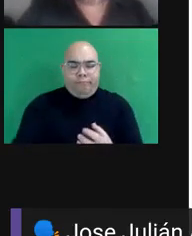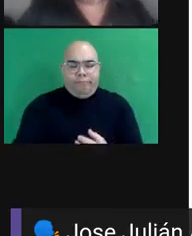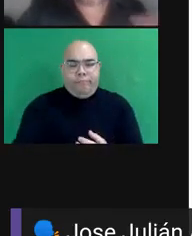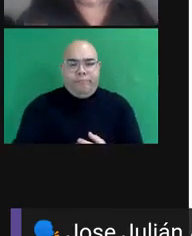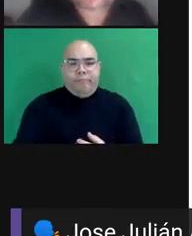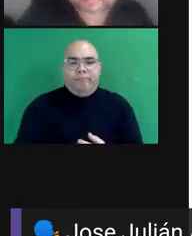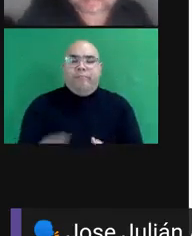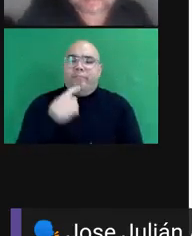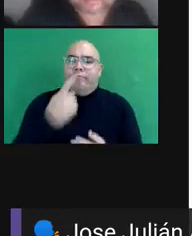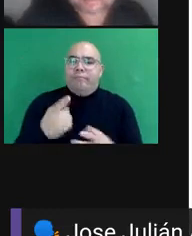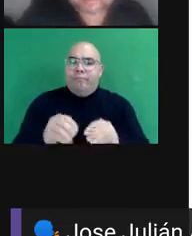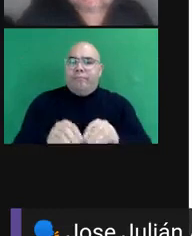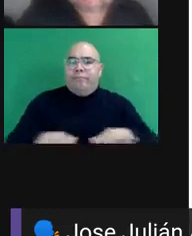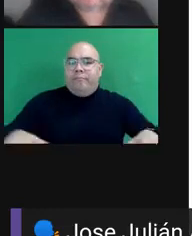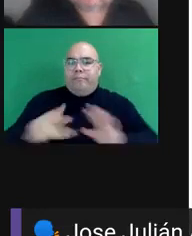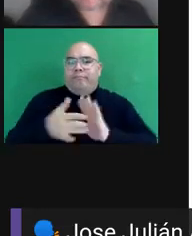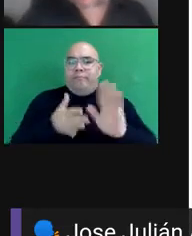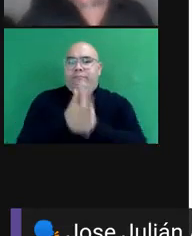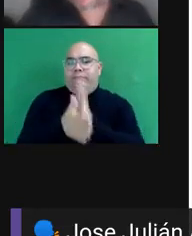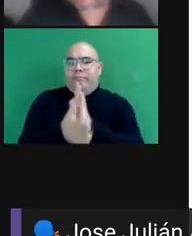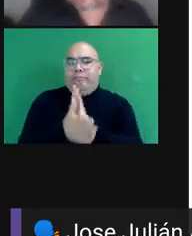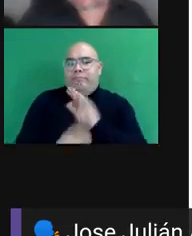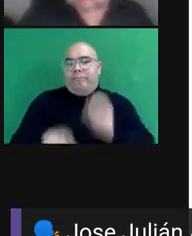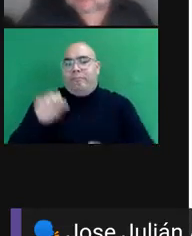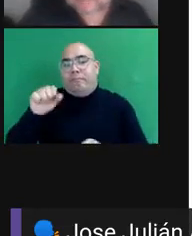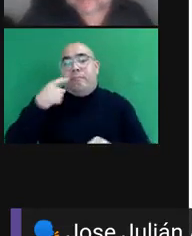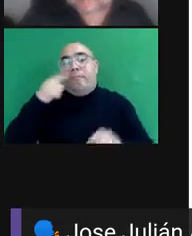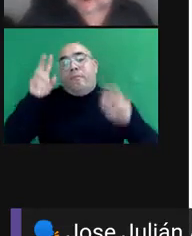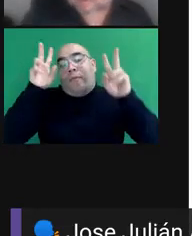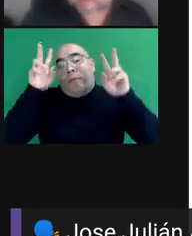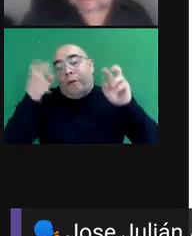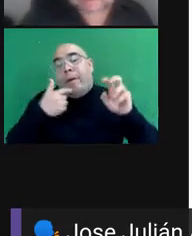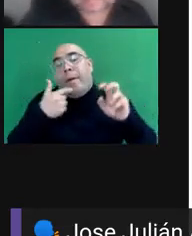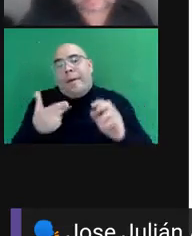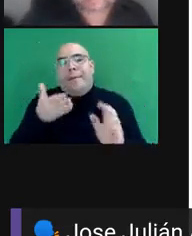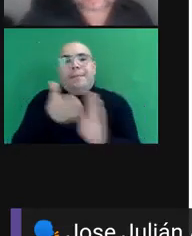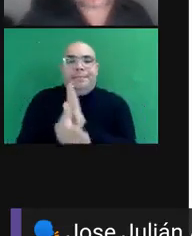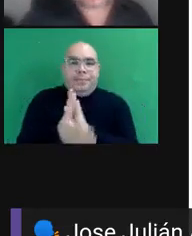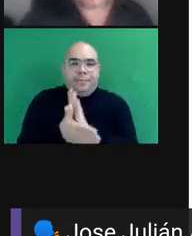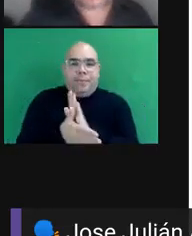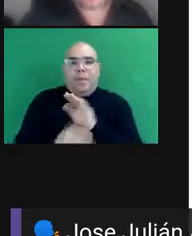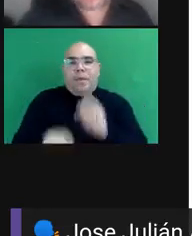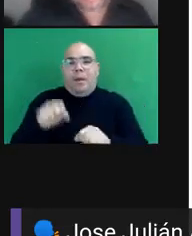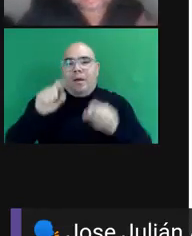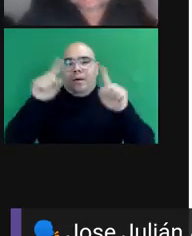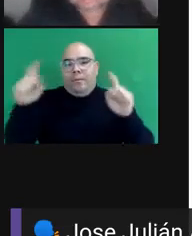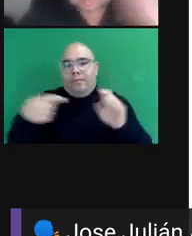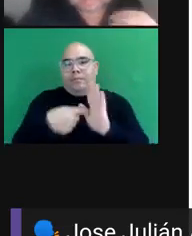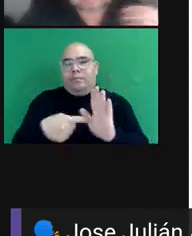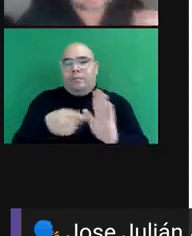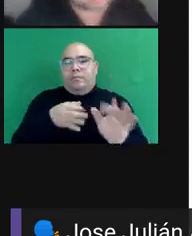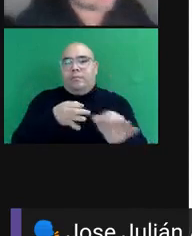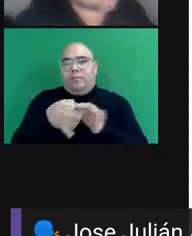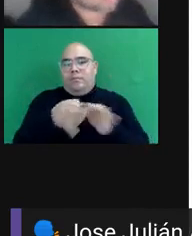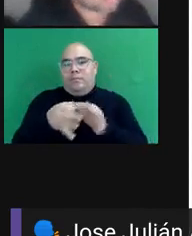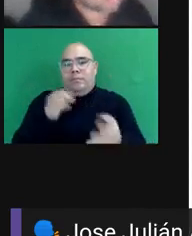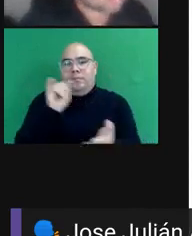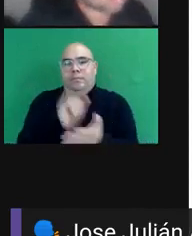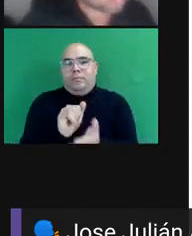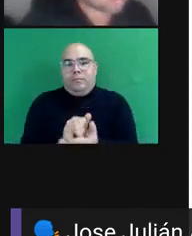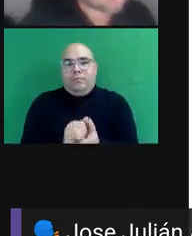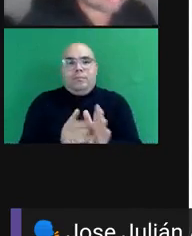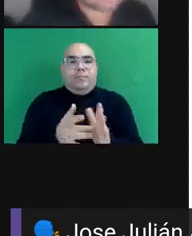la superficie que sea. Pero sí pido que cuando se haga con la potencia del caso. Esto es un ejemplo de cómo